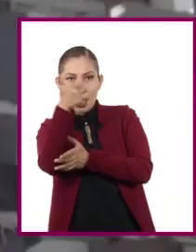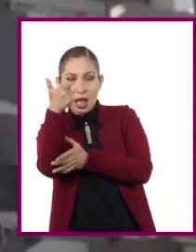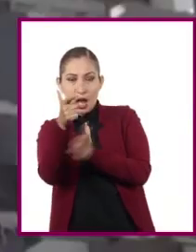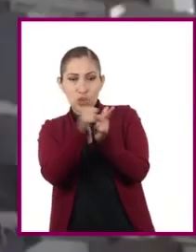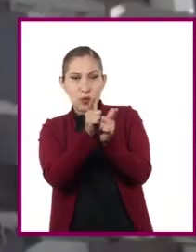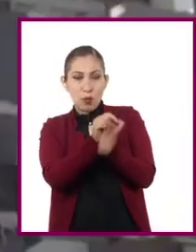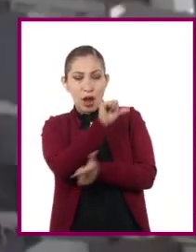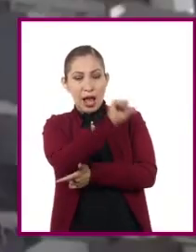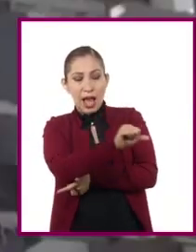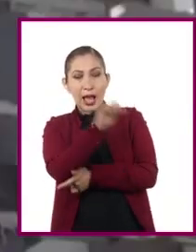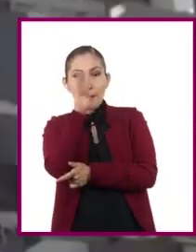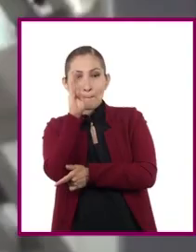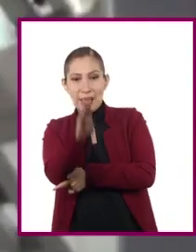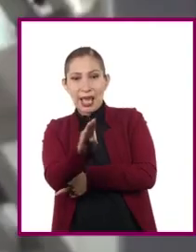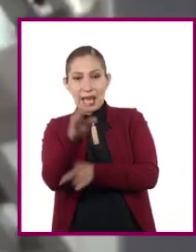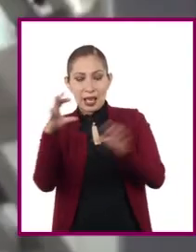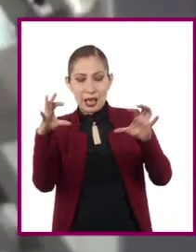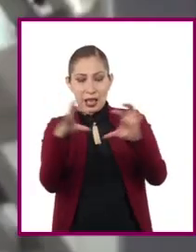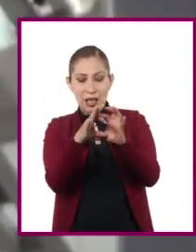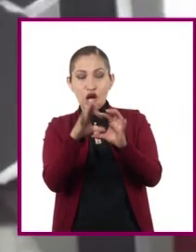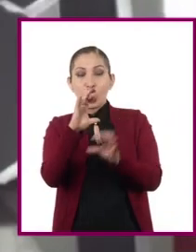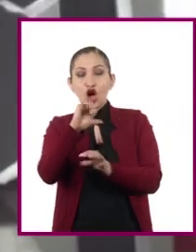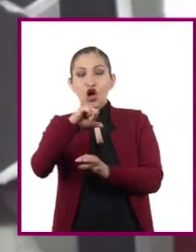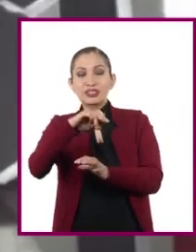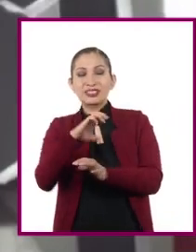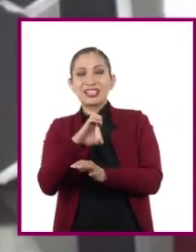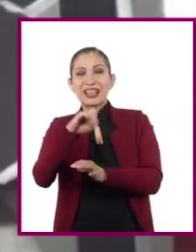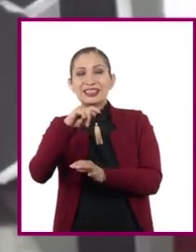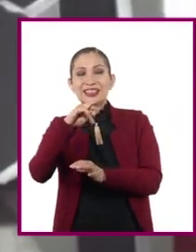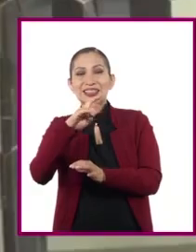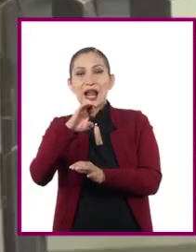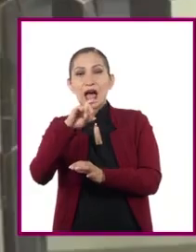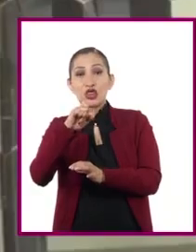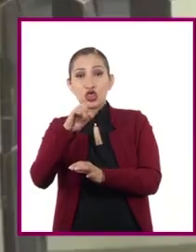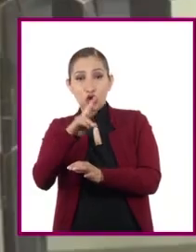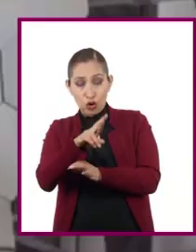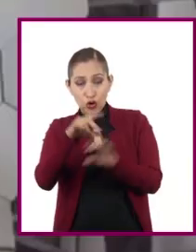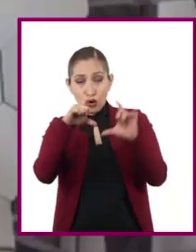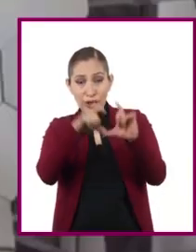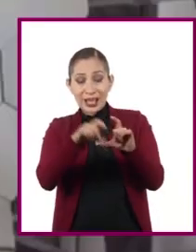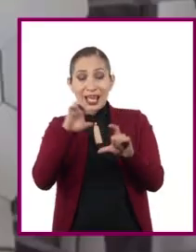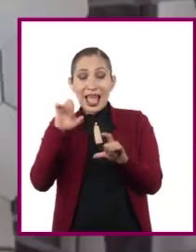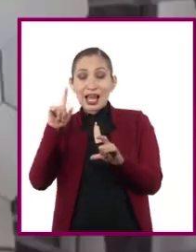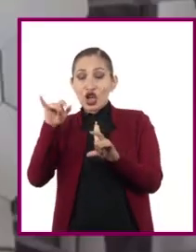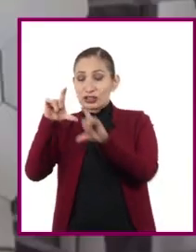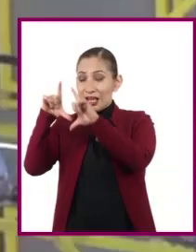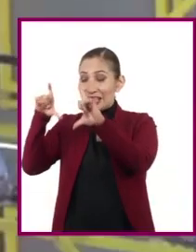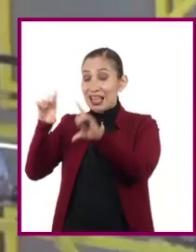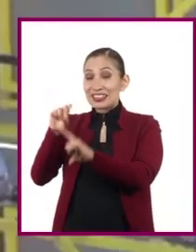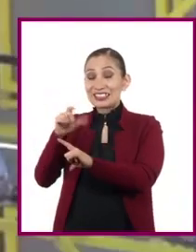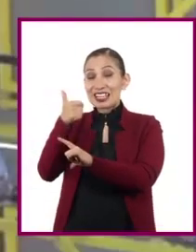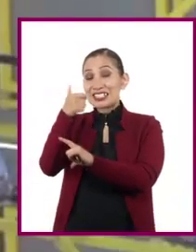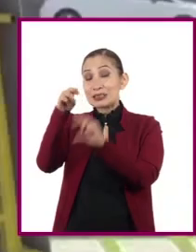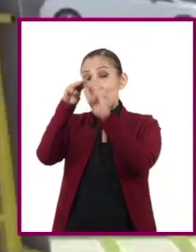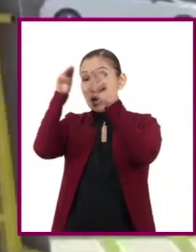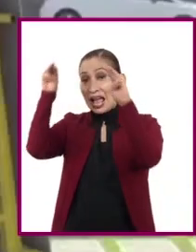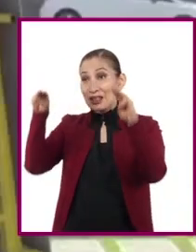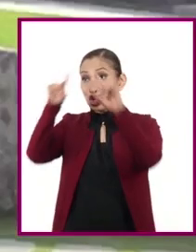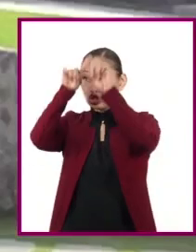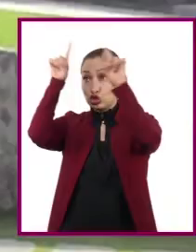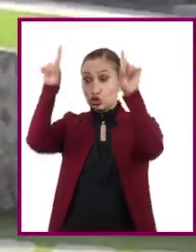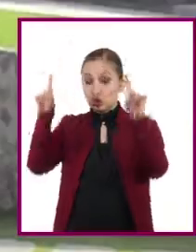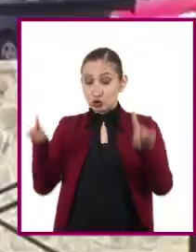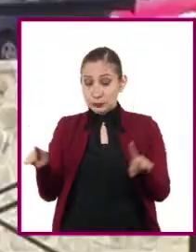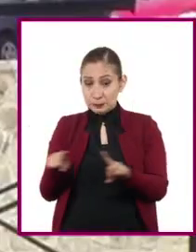a los grupos A y B del concentrador y se utilizó un helióstato de 36 metros